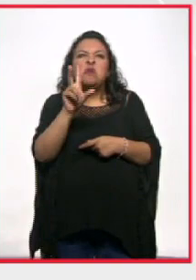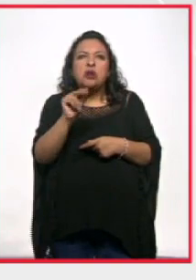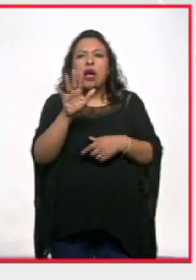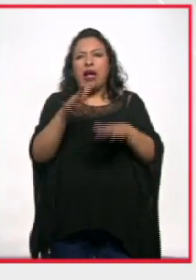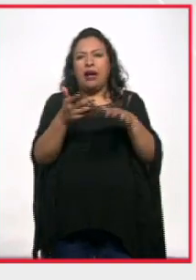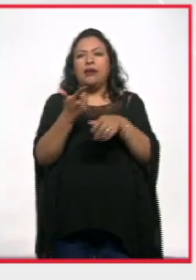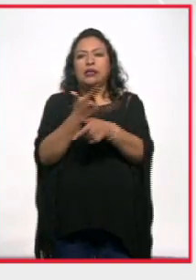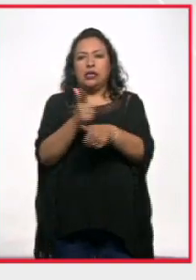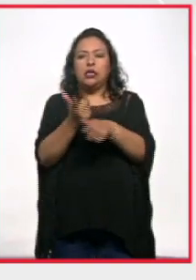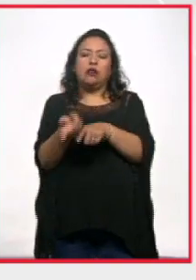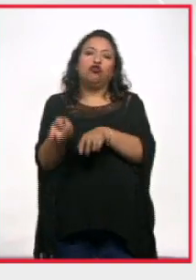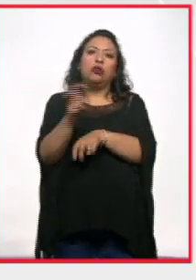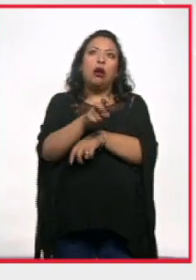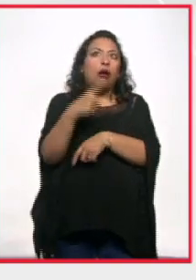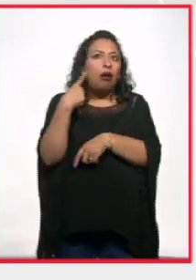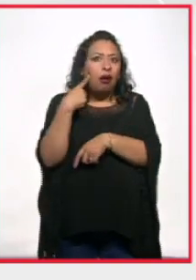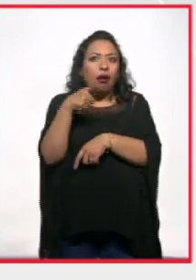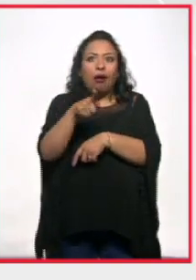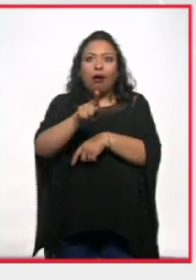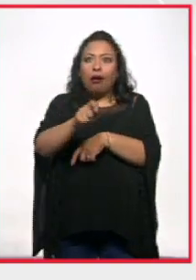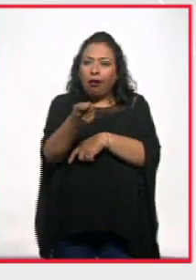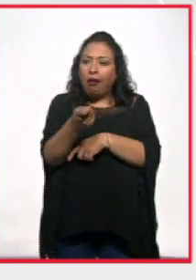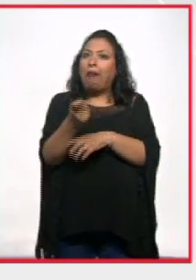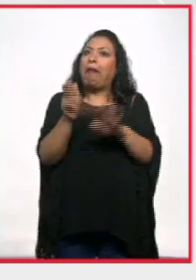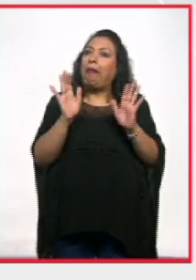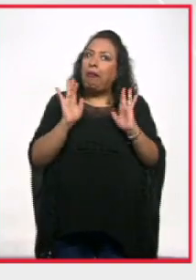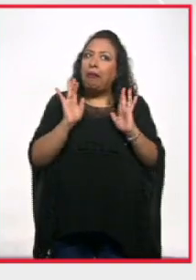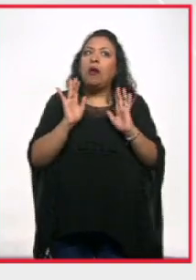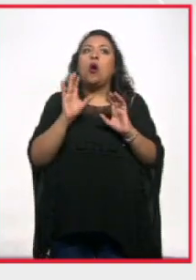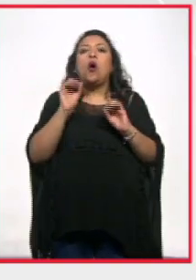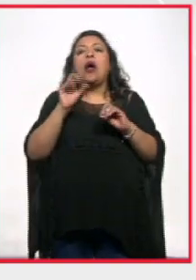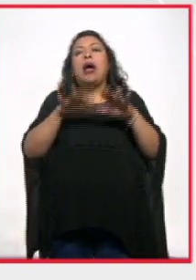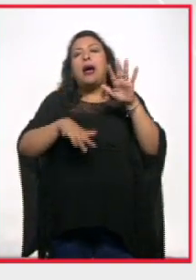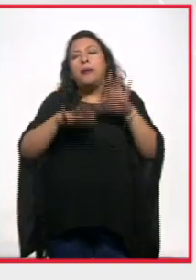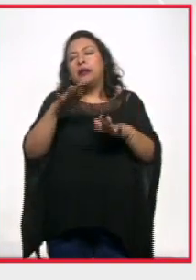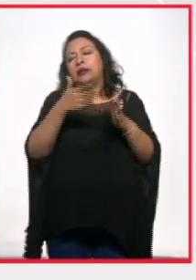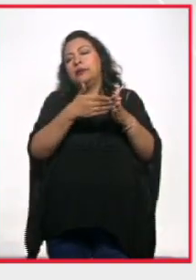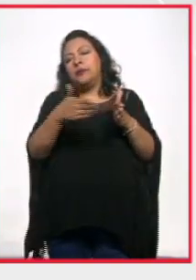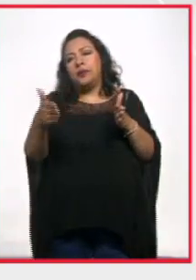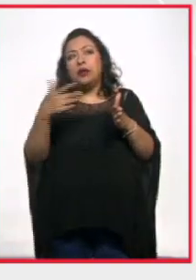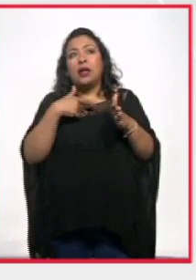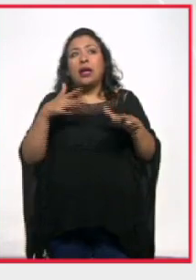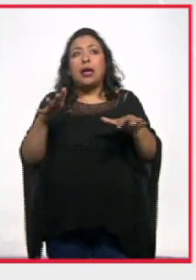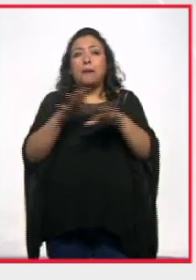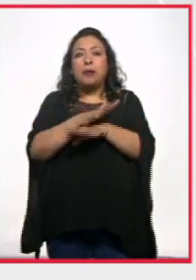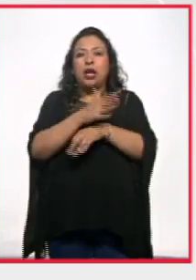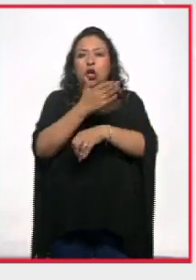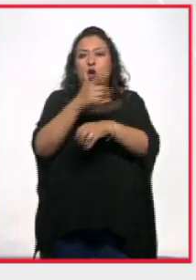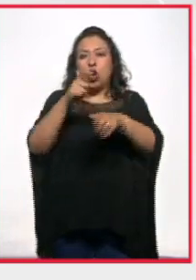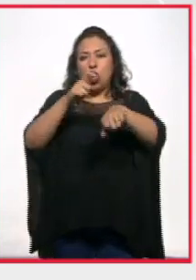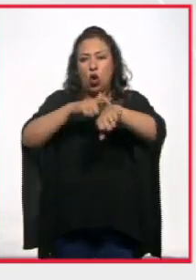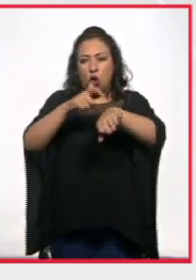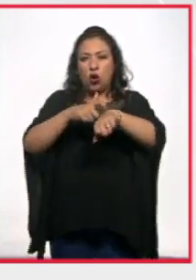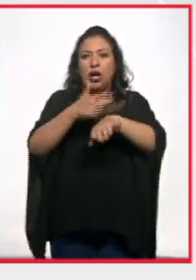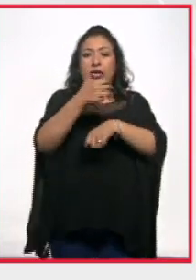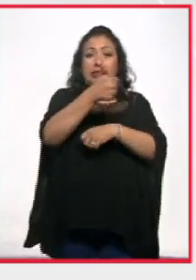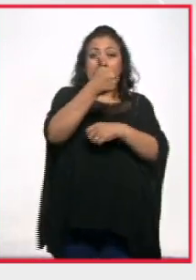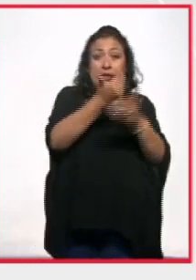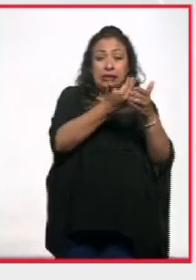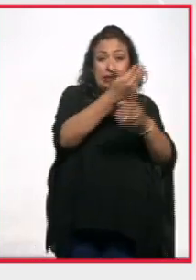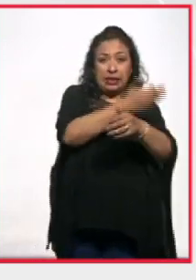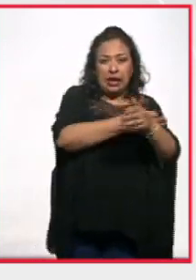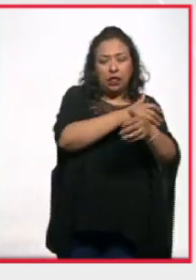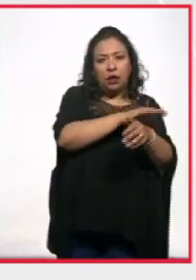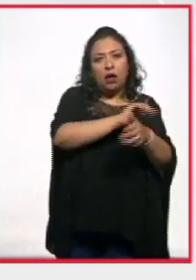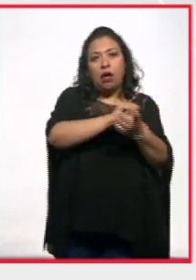en un taxi y está oyendo el programa. Bueno. A veces también, bueno, me pasó que durante una época me cambiaron de las 6 de la tarde a las 10 de la noche. Yo